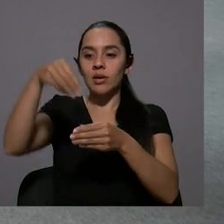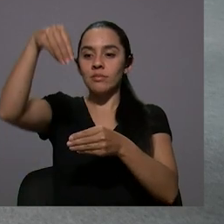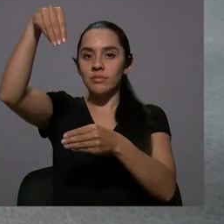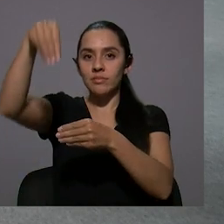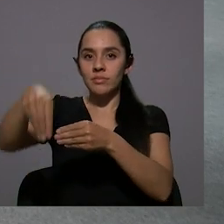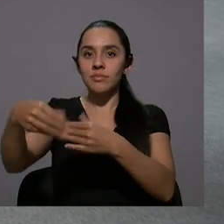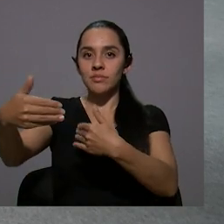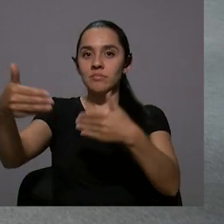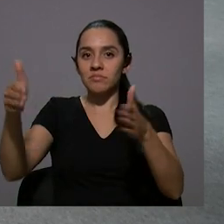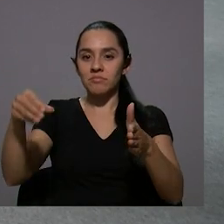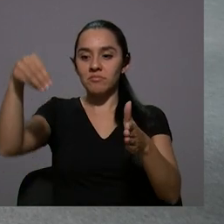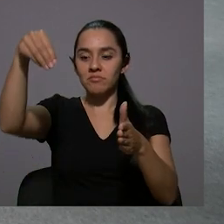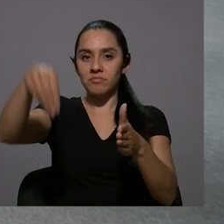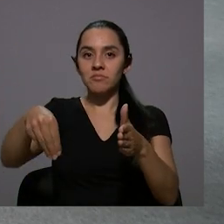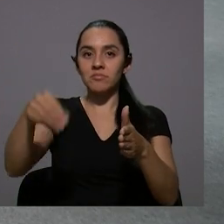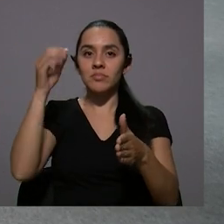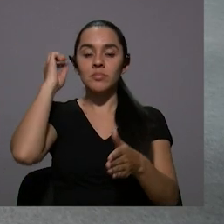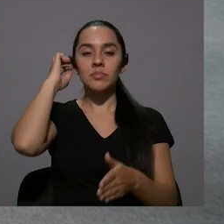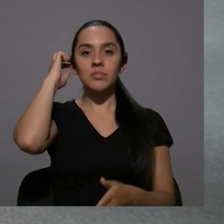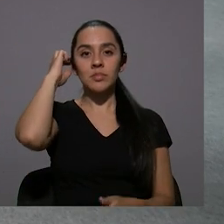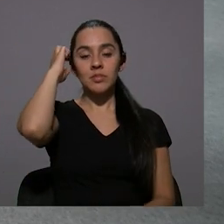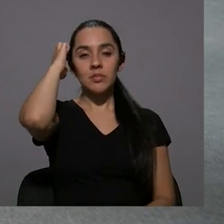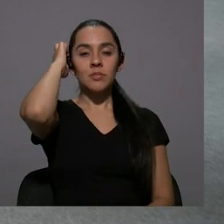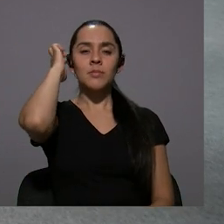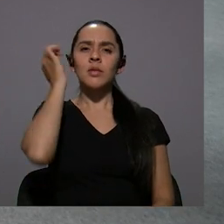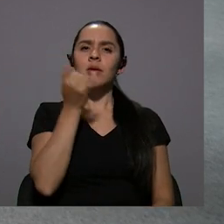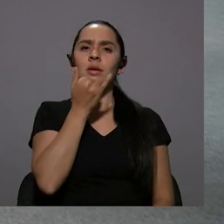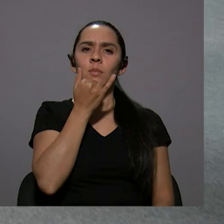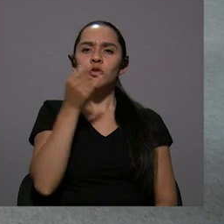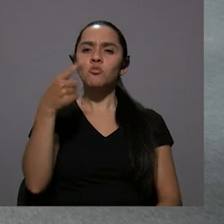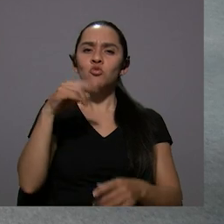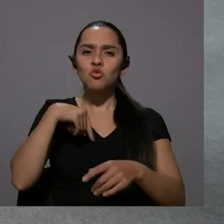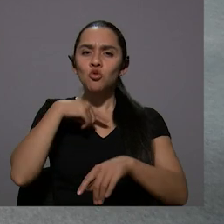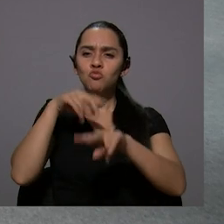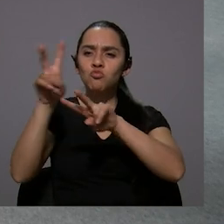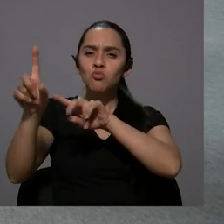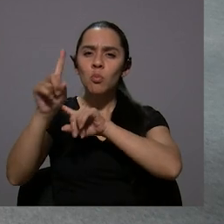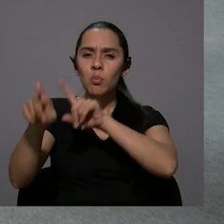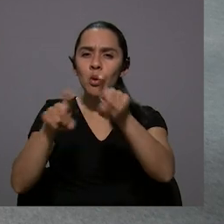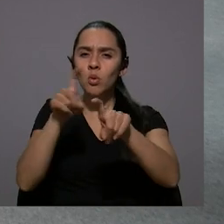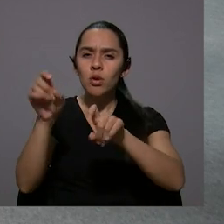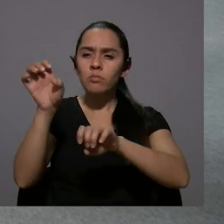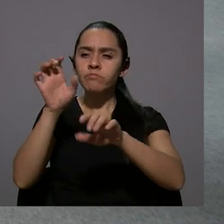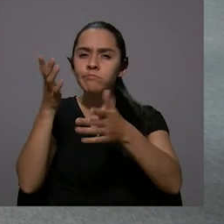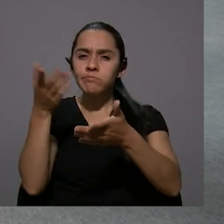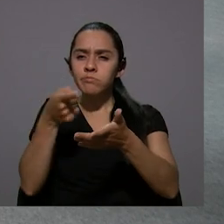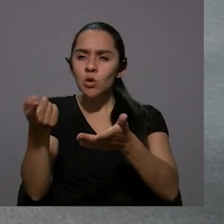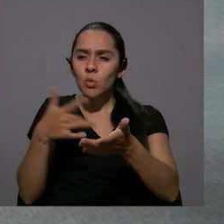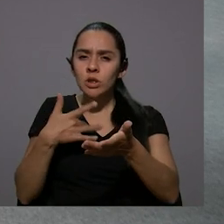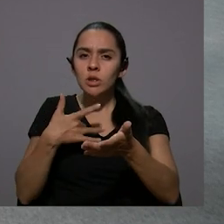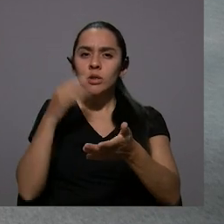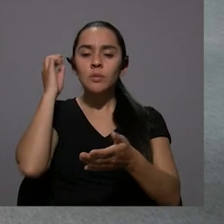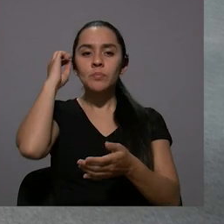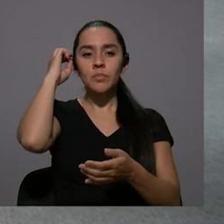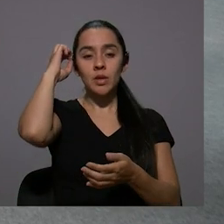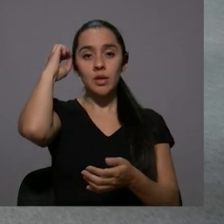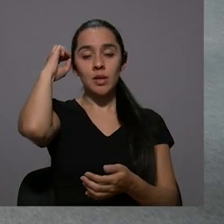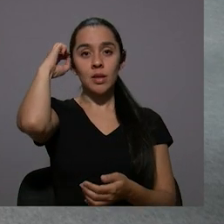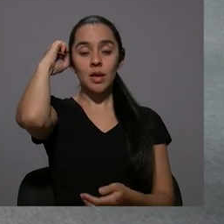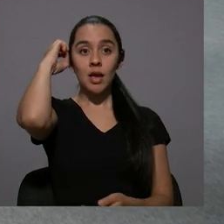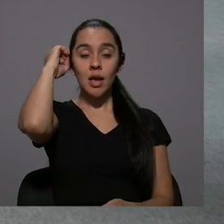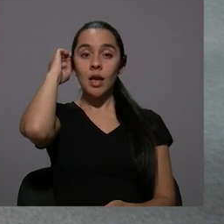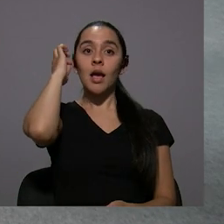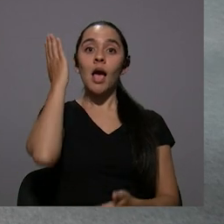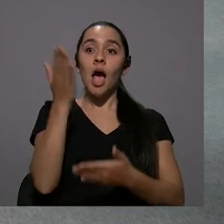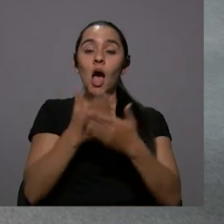cualquier otra junta tenía que depositarla en una urna qué es lo que vimos en el escrutinio que tal vez muchas personas se confunden en vez de votar qué